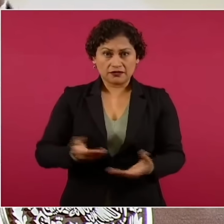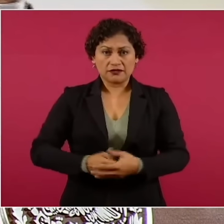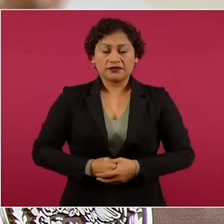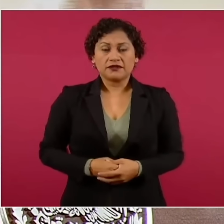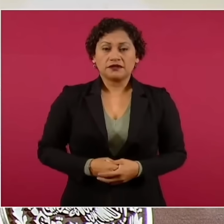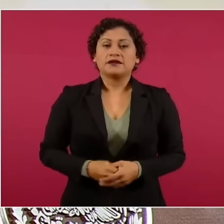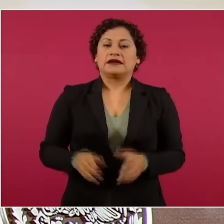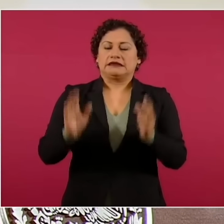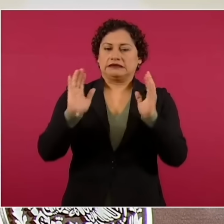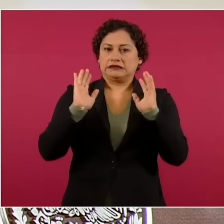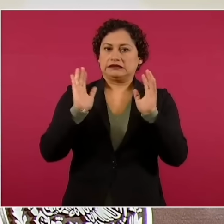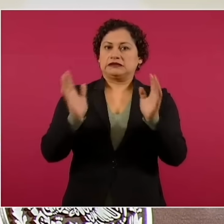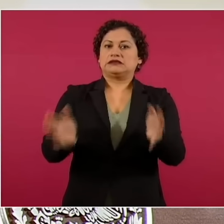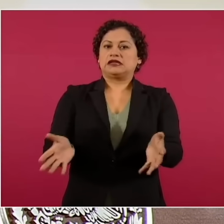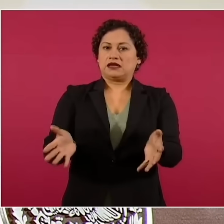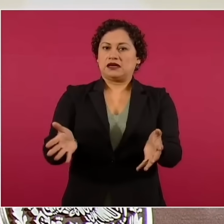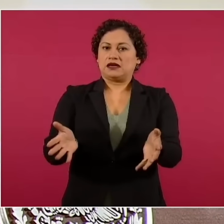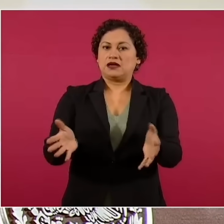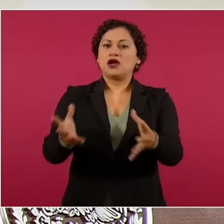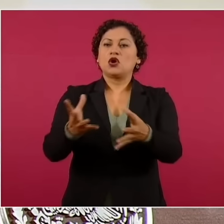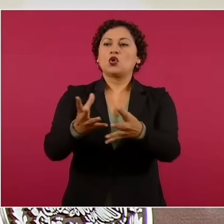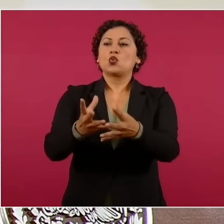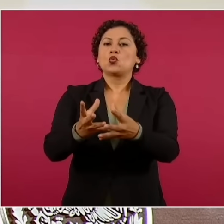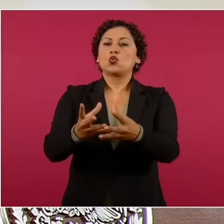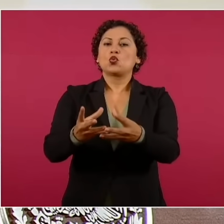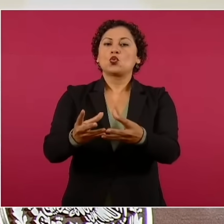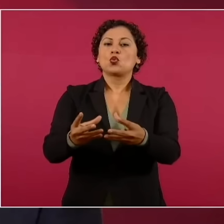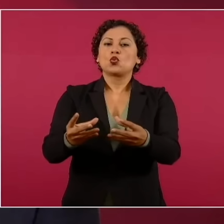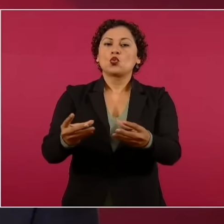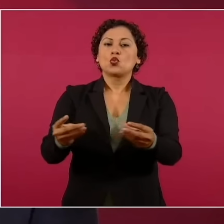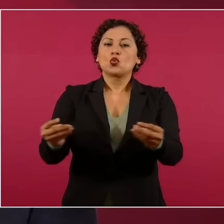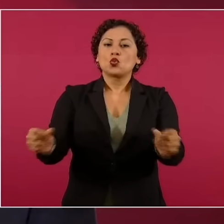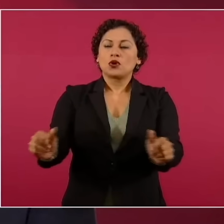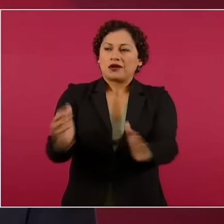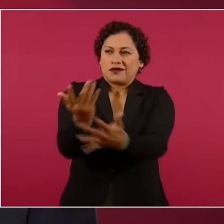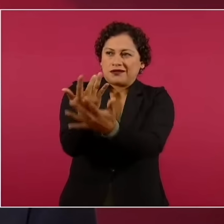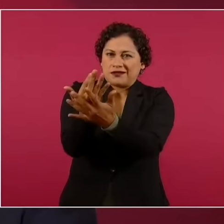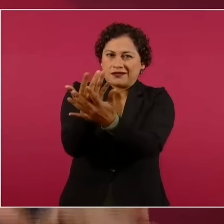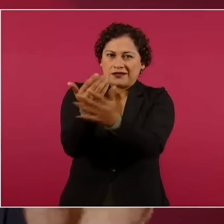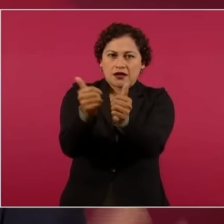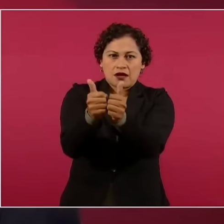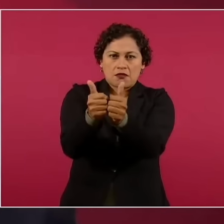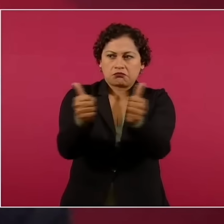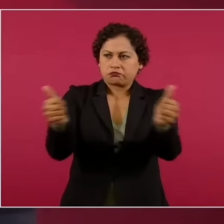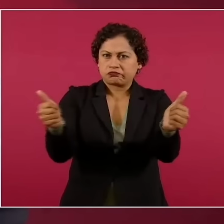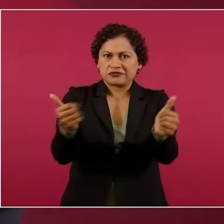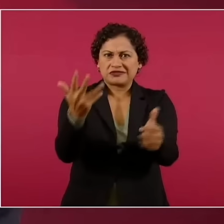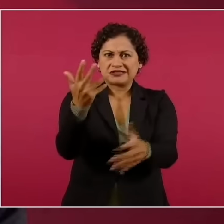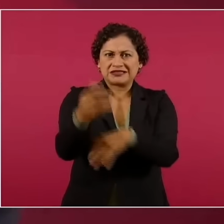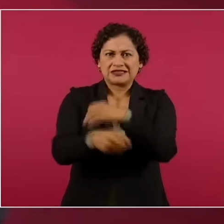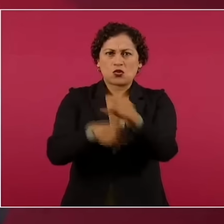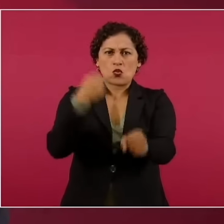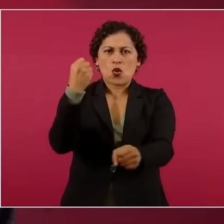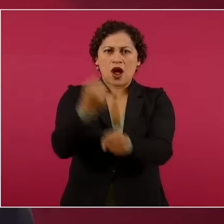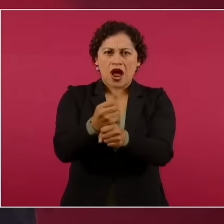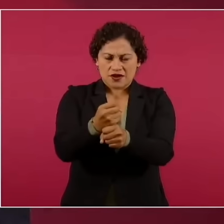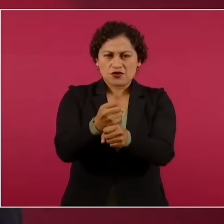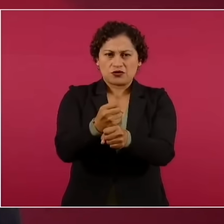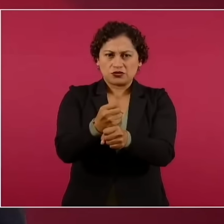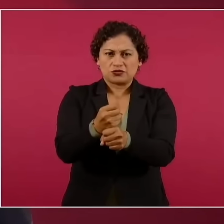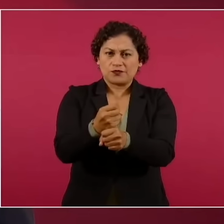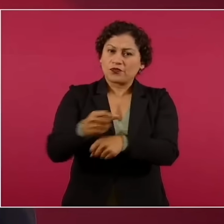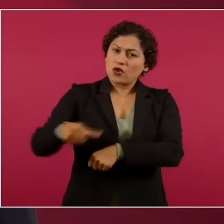Vamos a darnos un tiempo, 5 años, y que los gobiernos se dediquen a atender